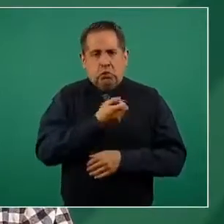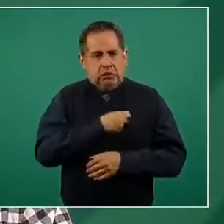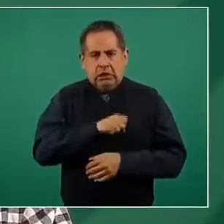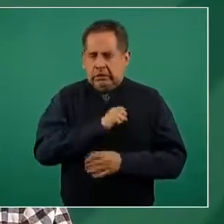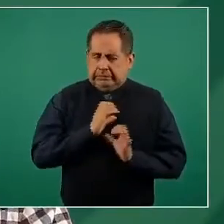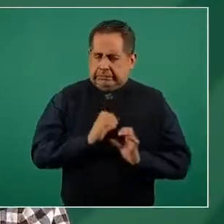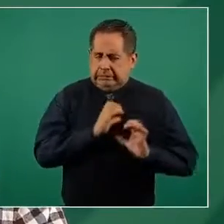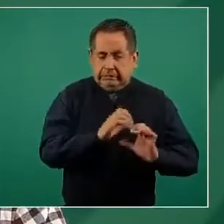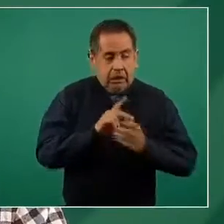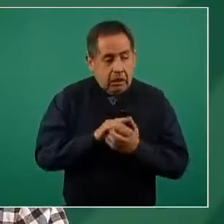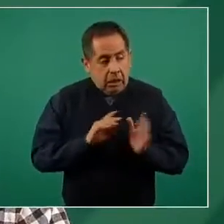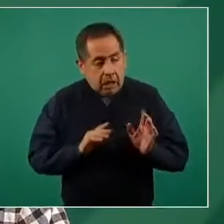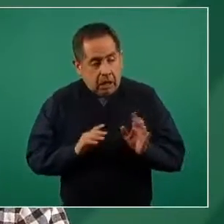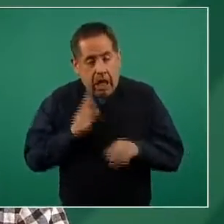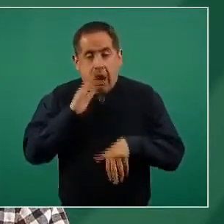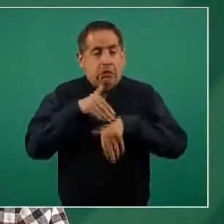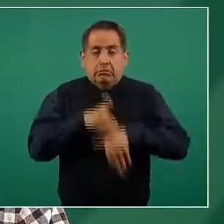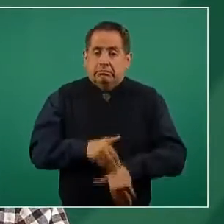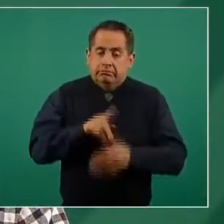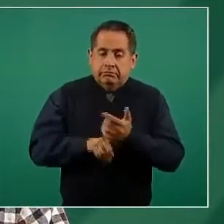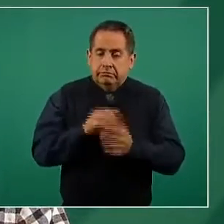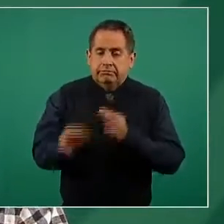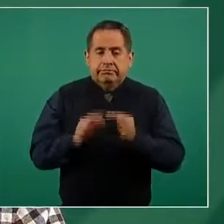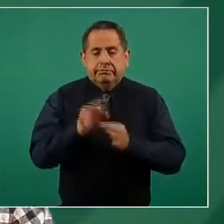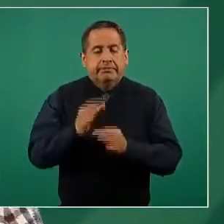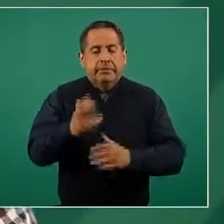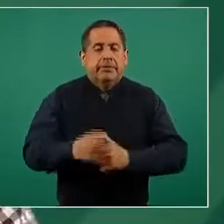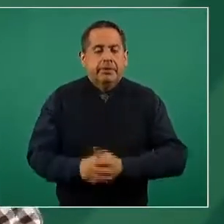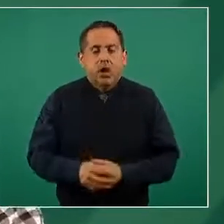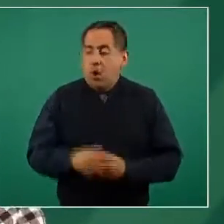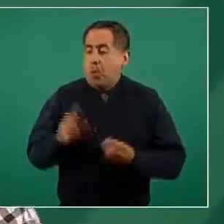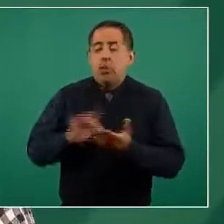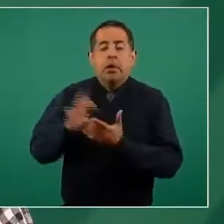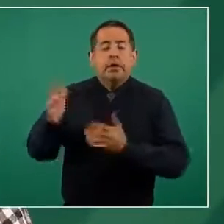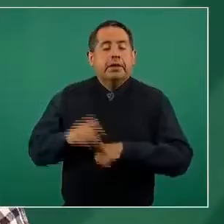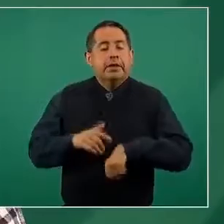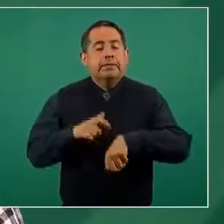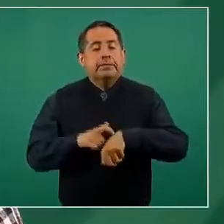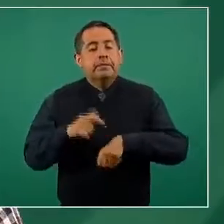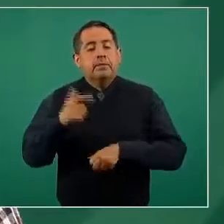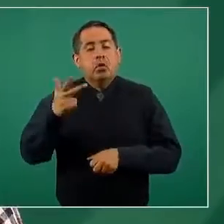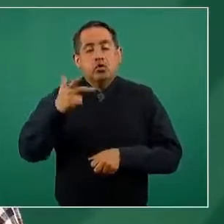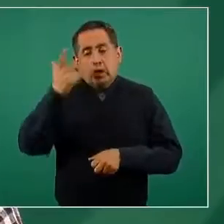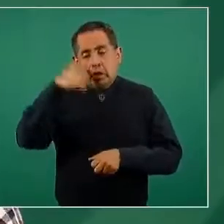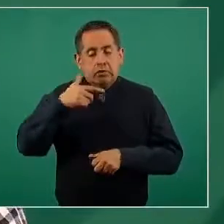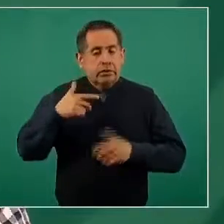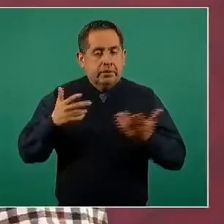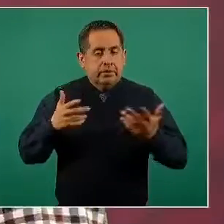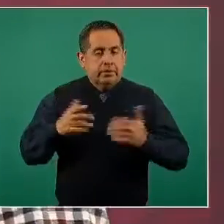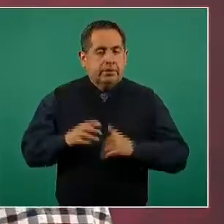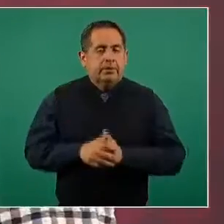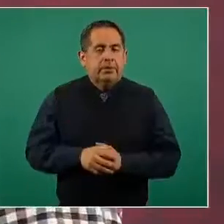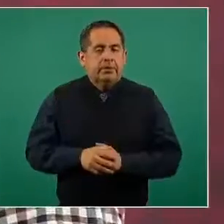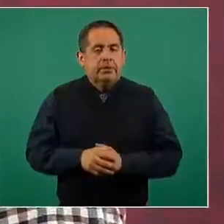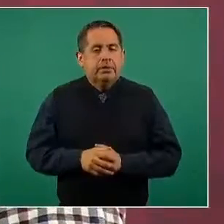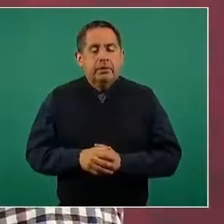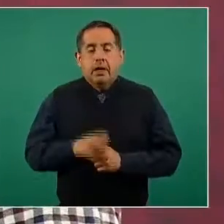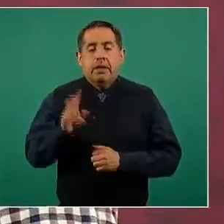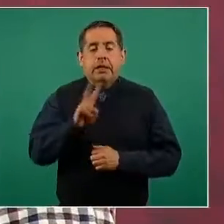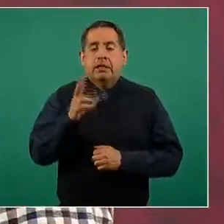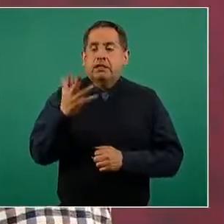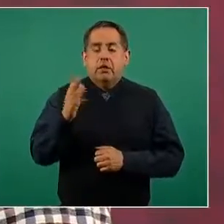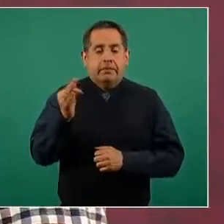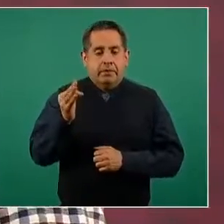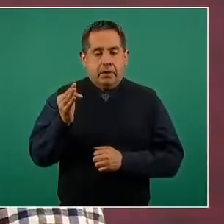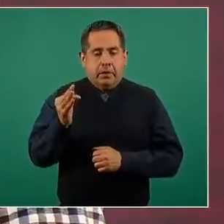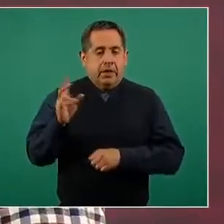salud, pues se apegará a ello. Muchas gracias. Son las 20 horas, aquí en punto, viernes 5 de